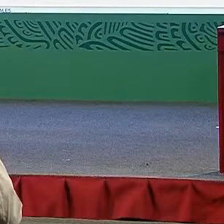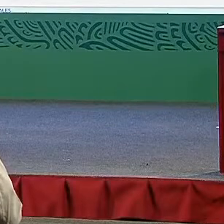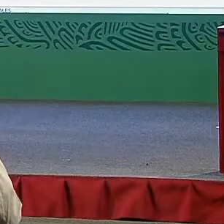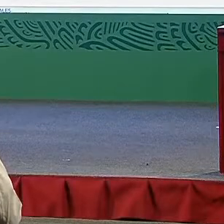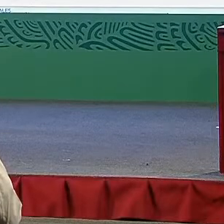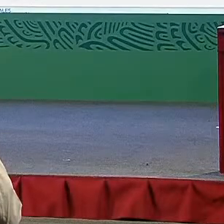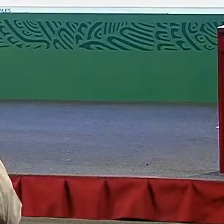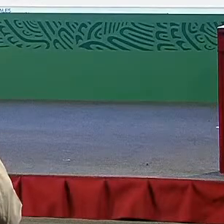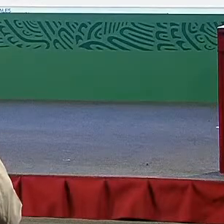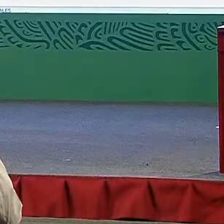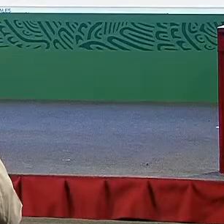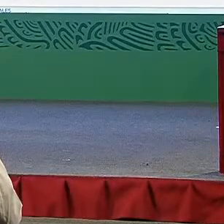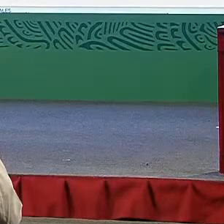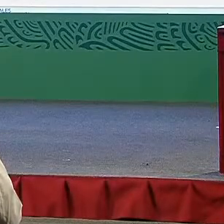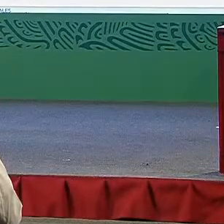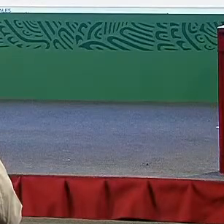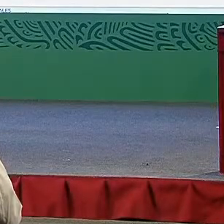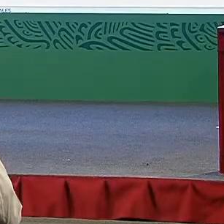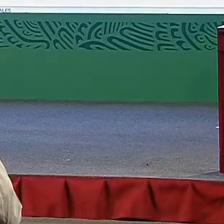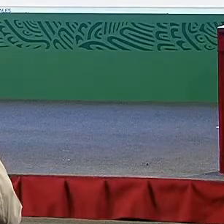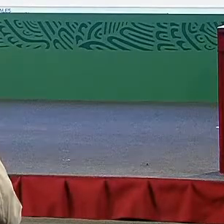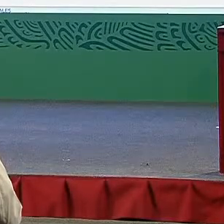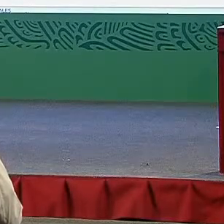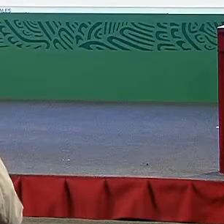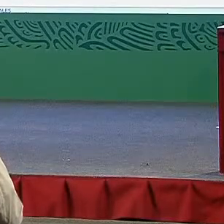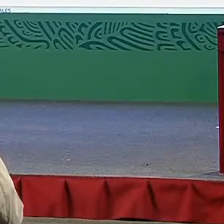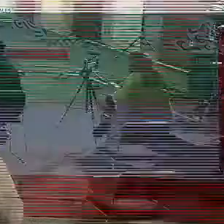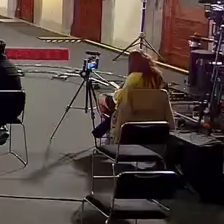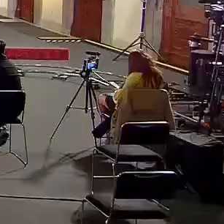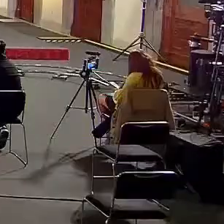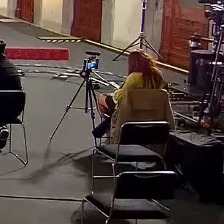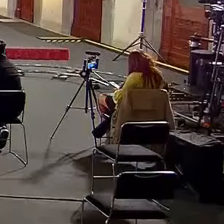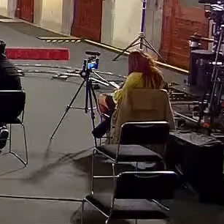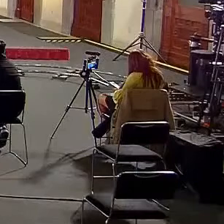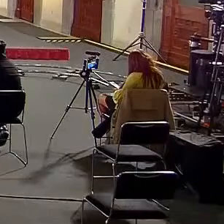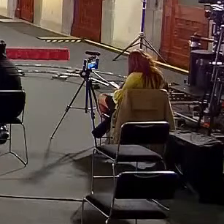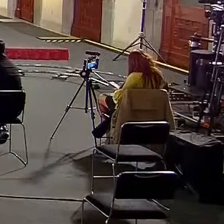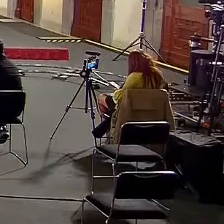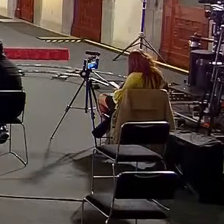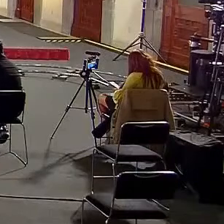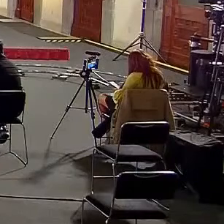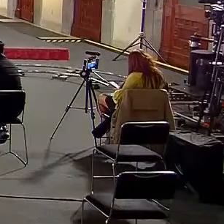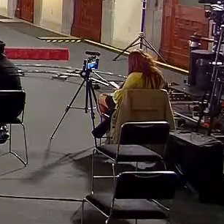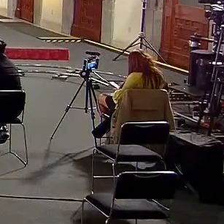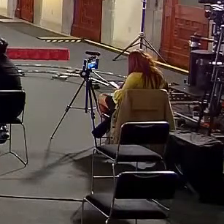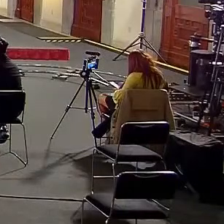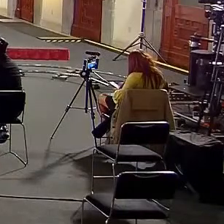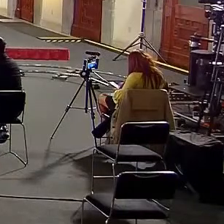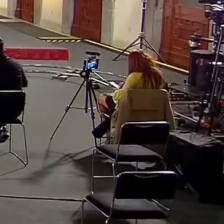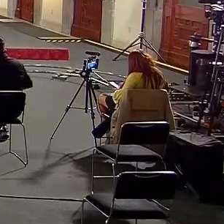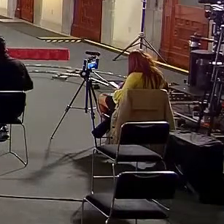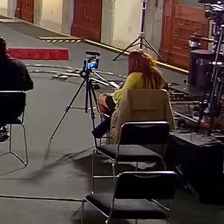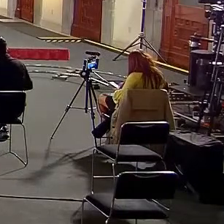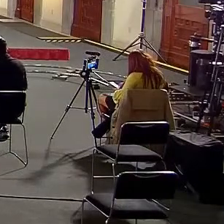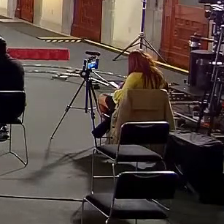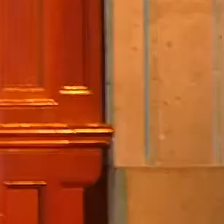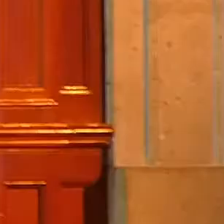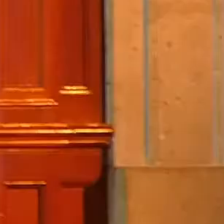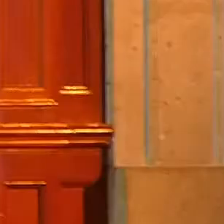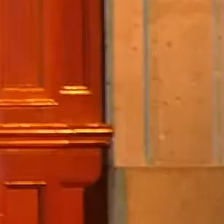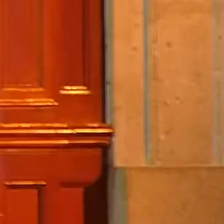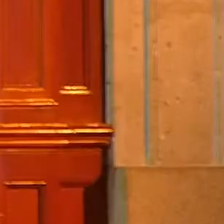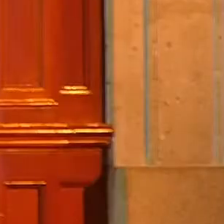síntomas de alarma, independientemente si pertenece o no a un grupo de riesgo, así como aquellas personas